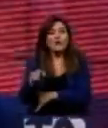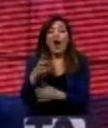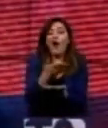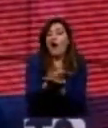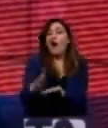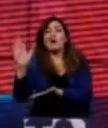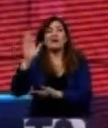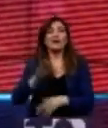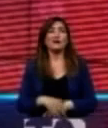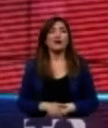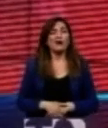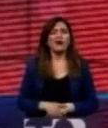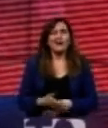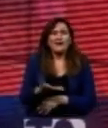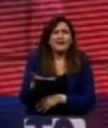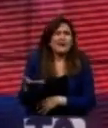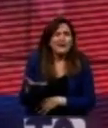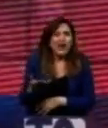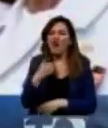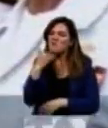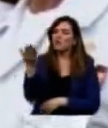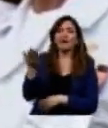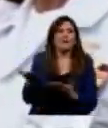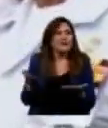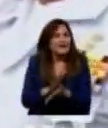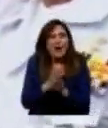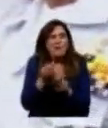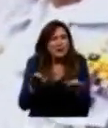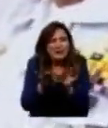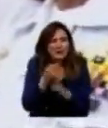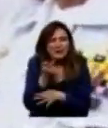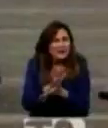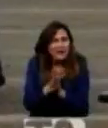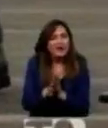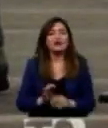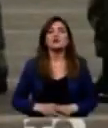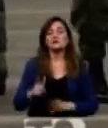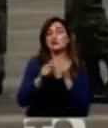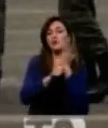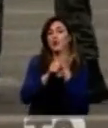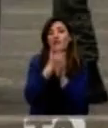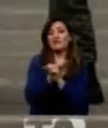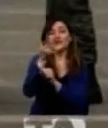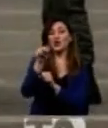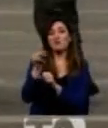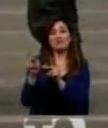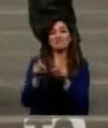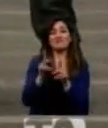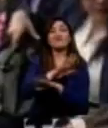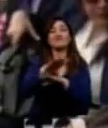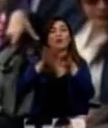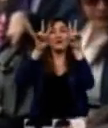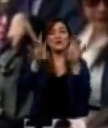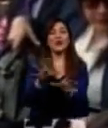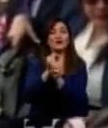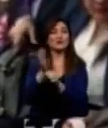lado, ni siquiera le dio la más mínima importancia. Al ministro de Defensa, Patricio Zambrano, le cuestionan su no preparación frente a temas de seguridad.